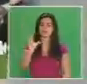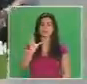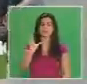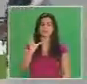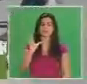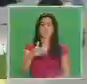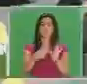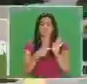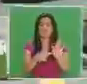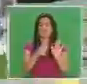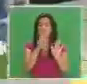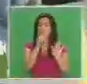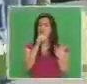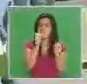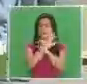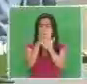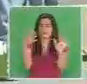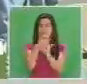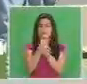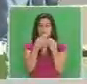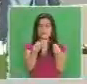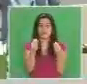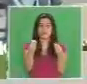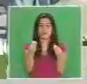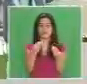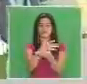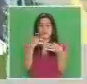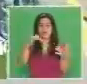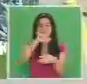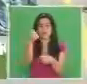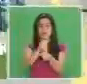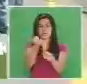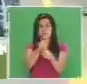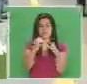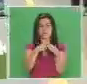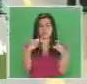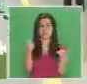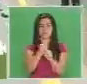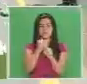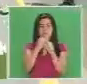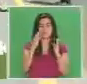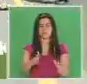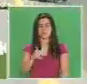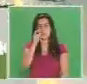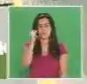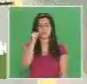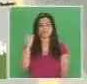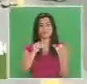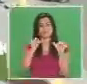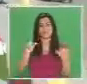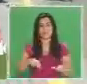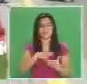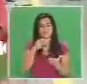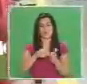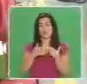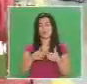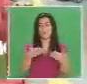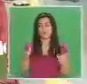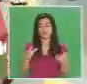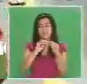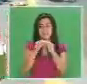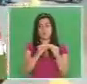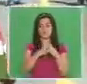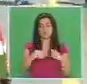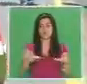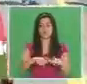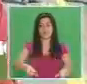reconociendo, llevando los detalles de lo que ha sido esta gran jornada por parte de los trabajadores y trabajadoras del Sistema Nacional de Medios Públicos a recuperar esta Caracas